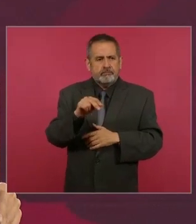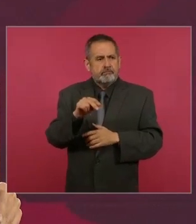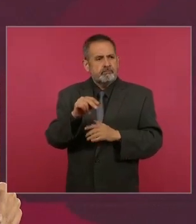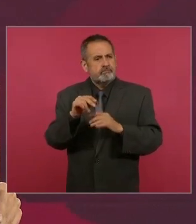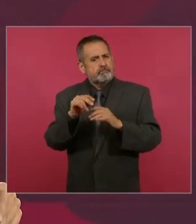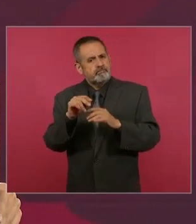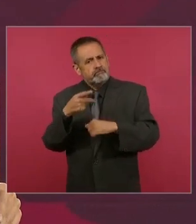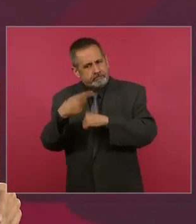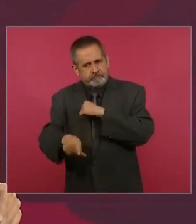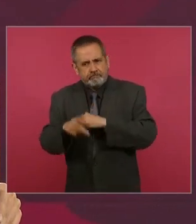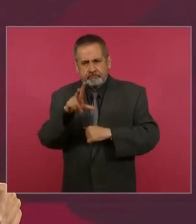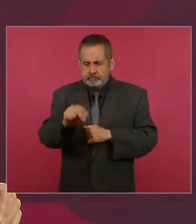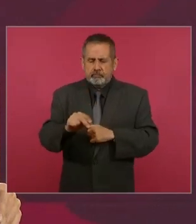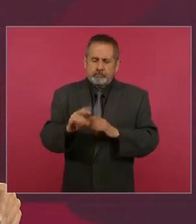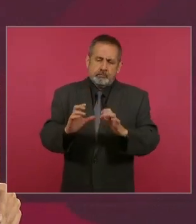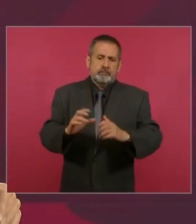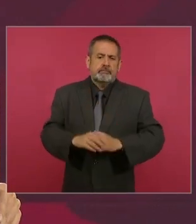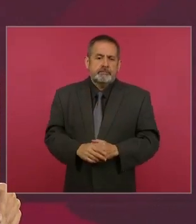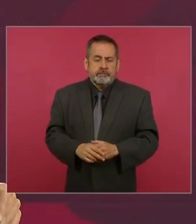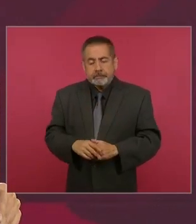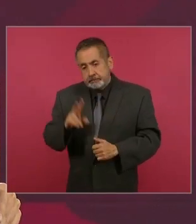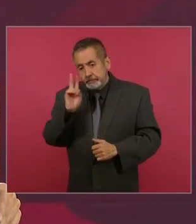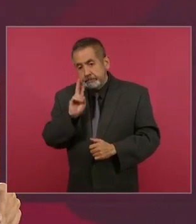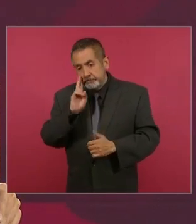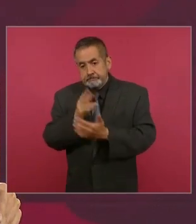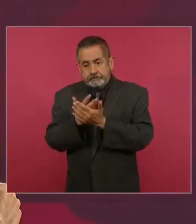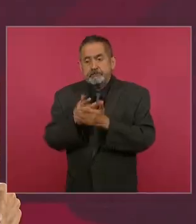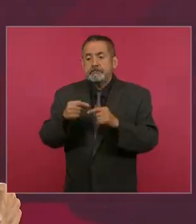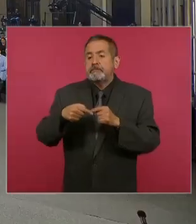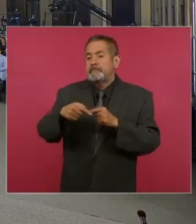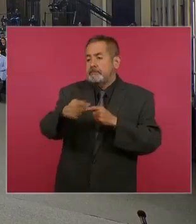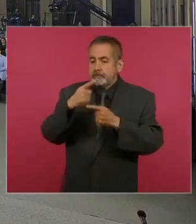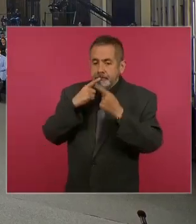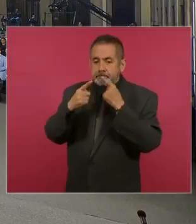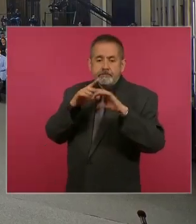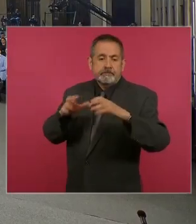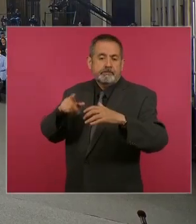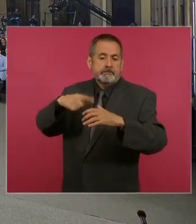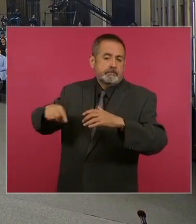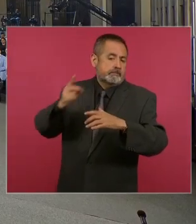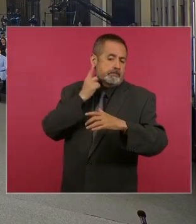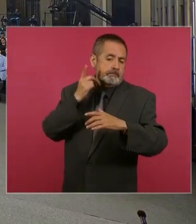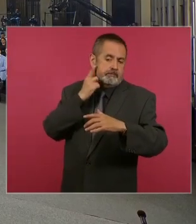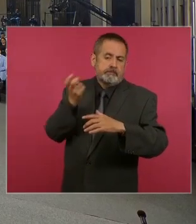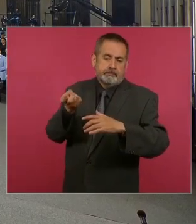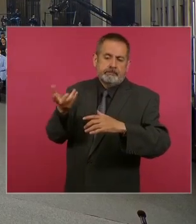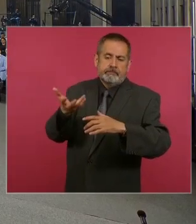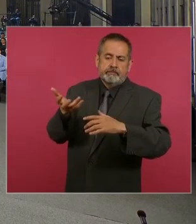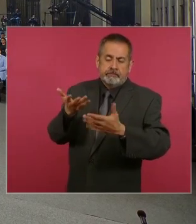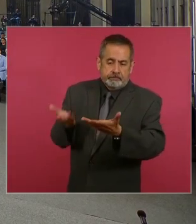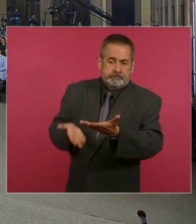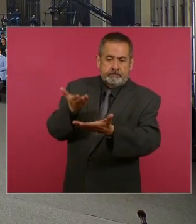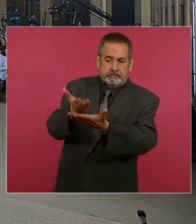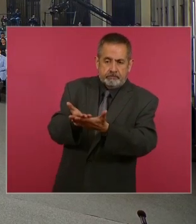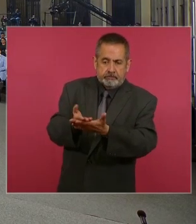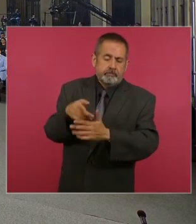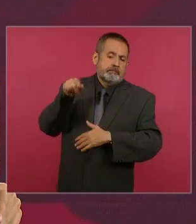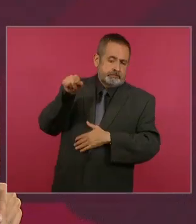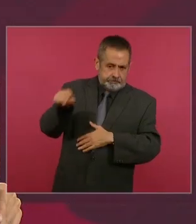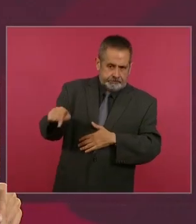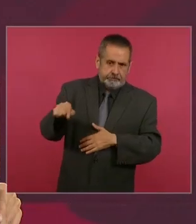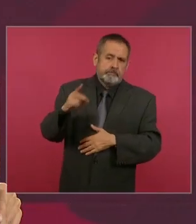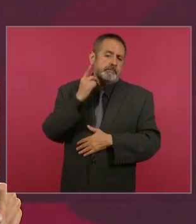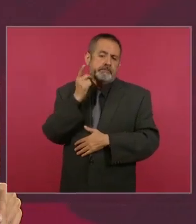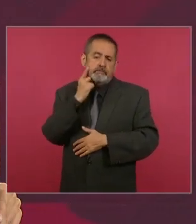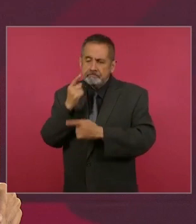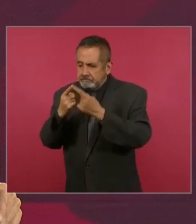de cuestiones. Entonces, pues estaremos pendientes de la discusión del Congreso. Como sabemos, ya será tarea de ellos